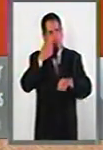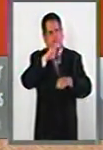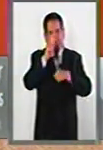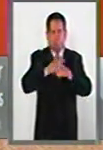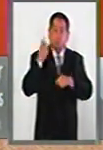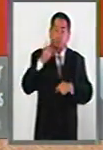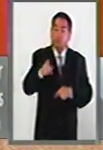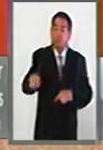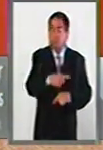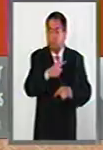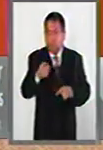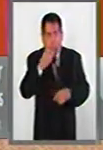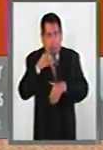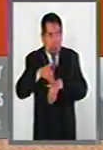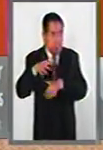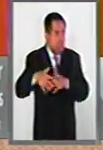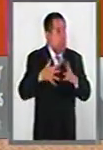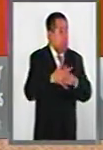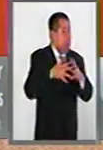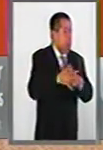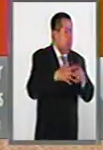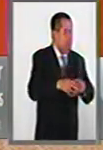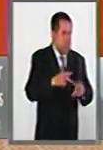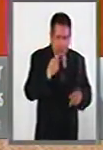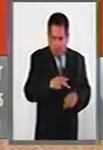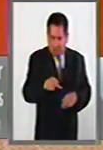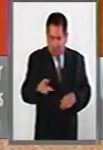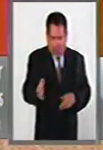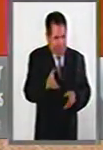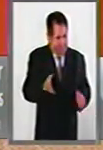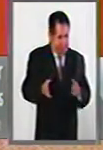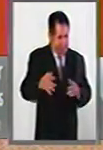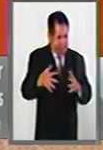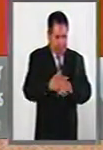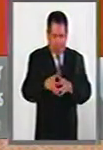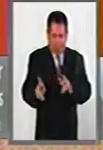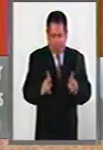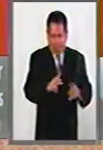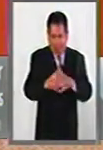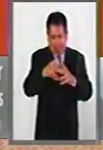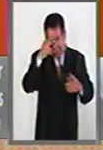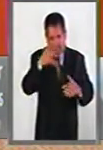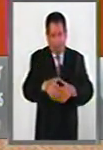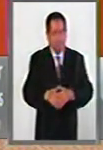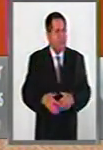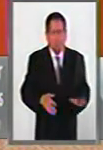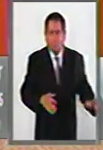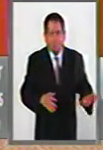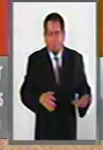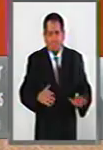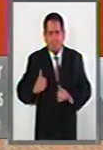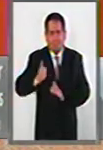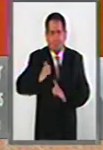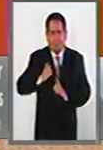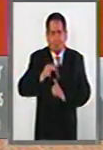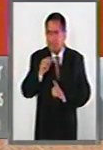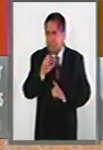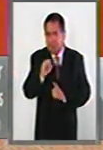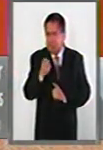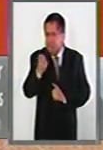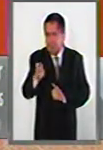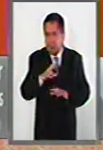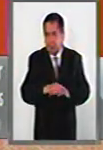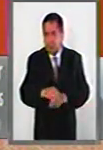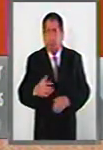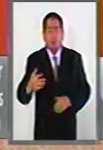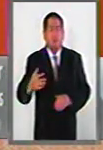ha establecido una guerra contra los propios mexicanos. Los ejércitos no están para eso. Los ejércitos